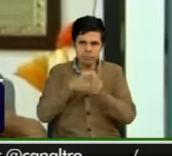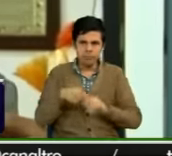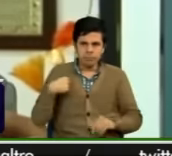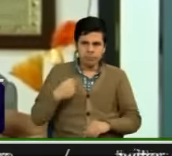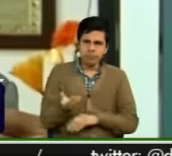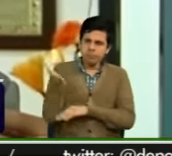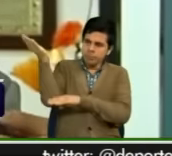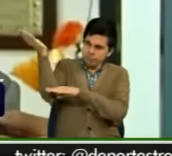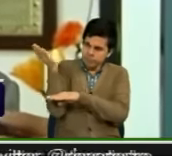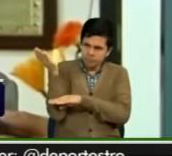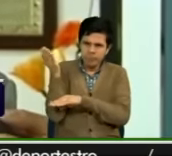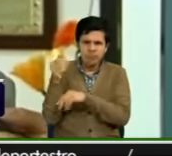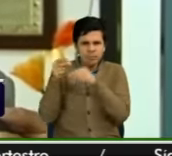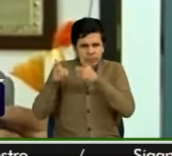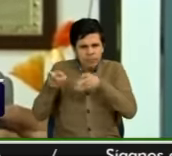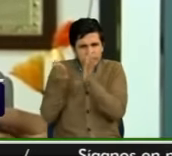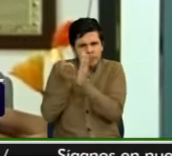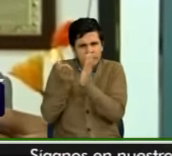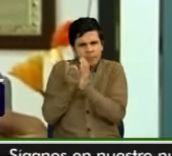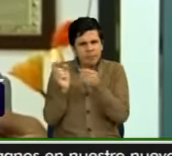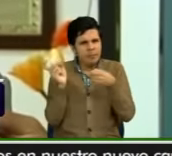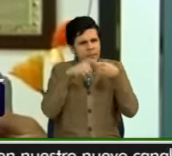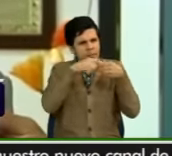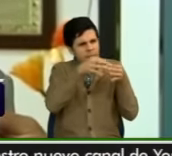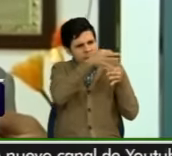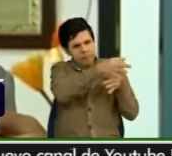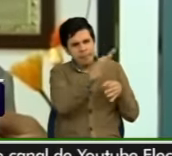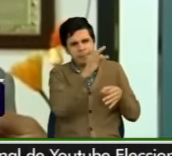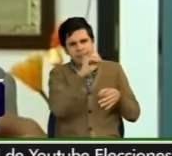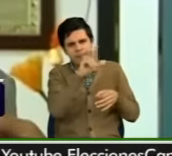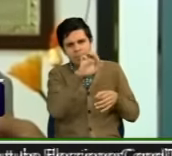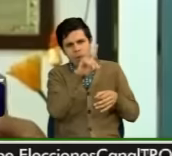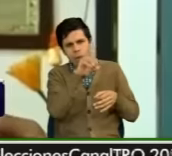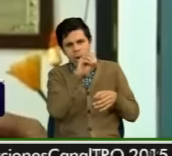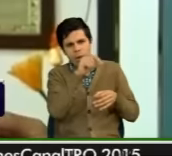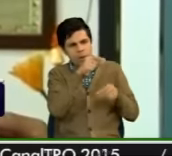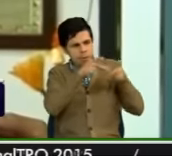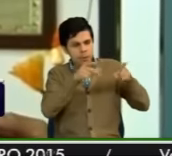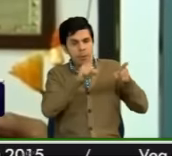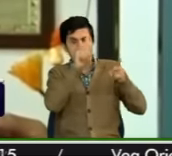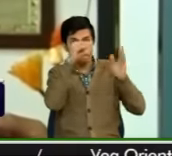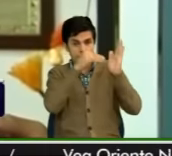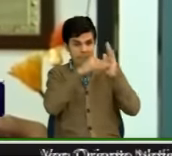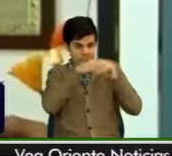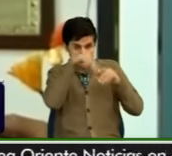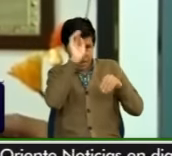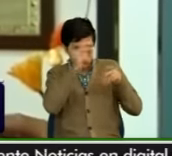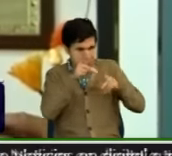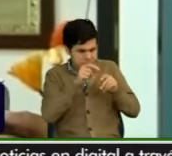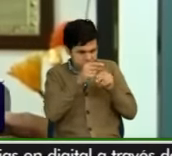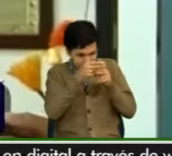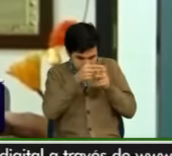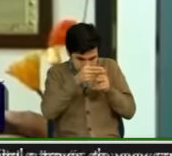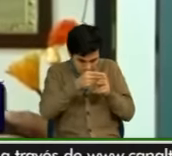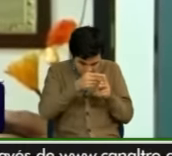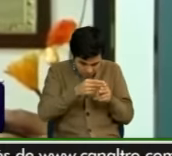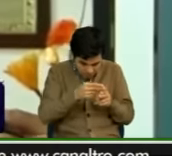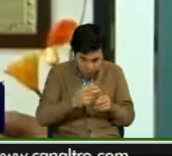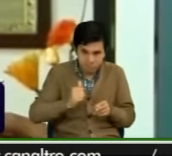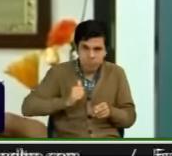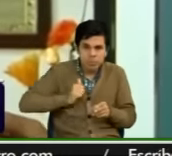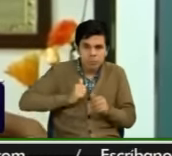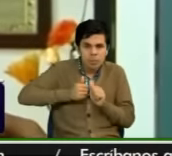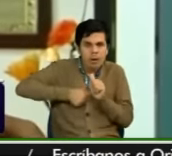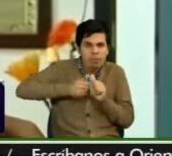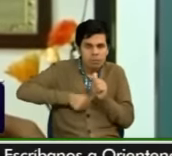datos de más de 1000 personas que se inscribieron en Toledo donde revisando uno a uno y aquí está el informe de la jefe de